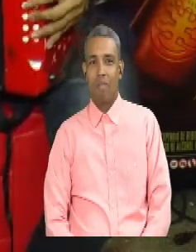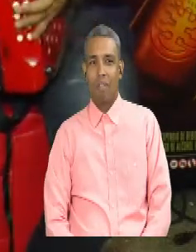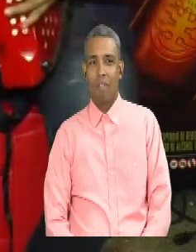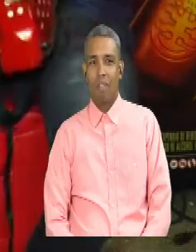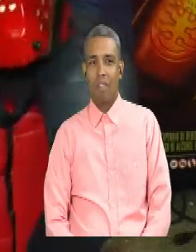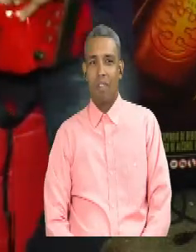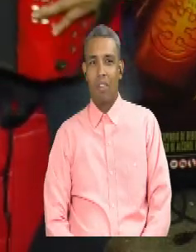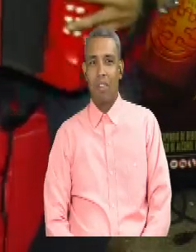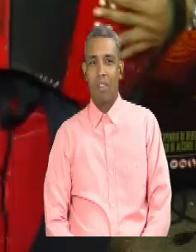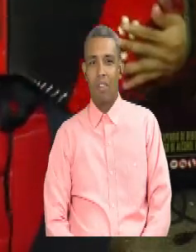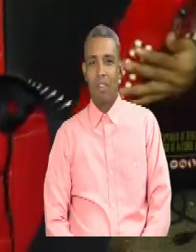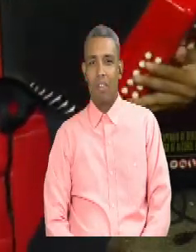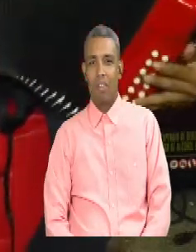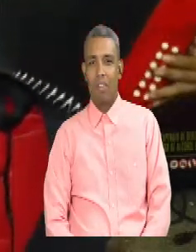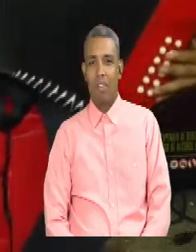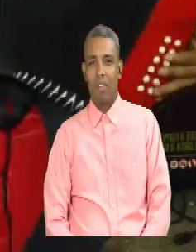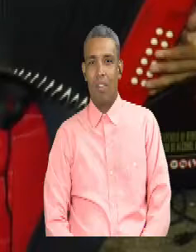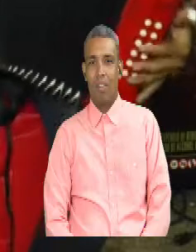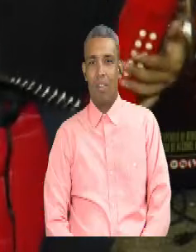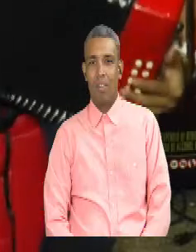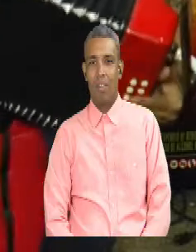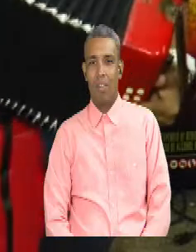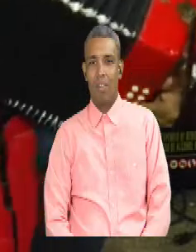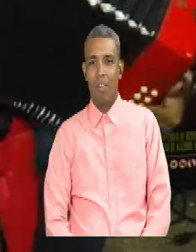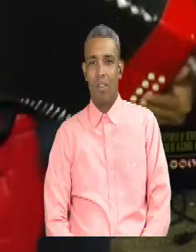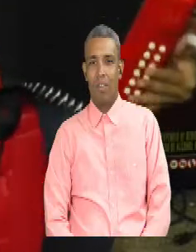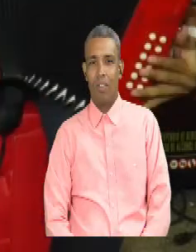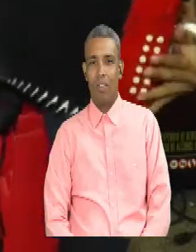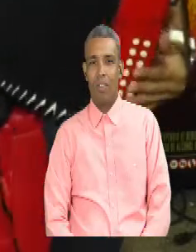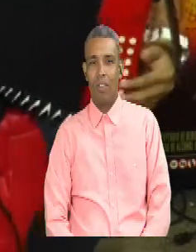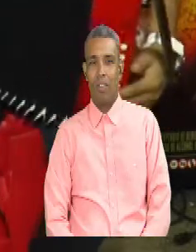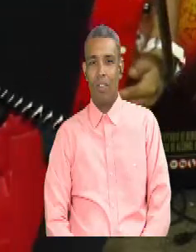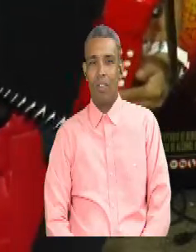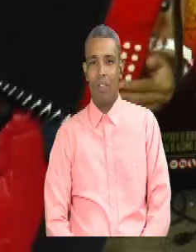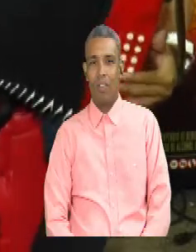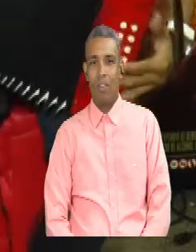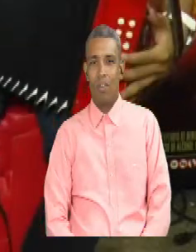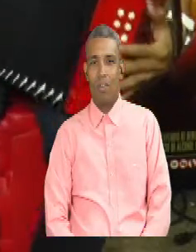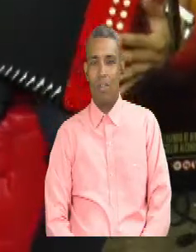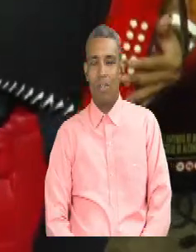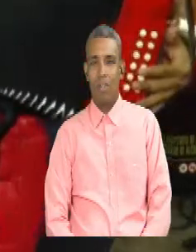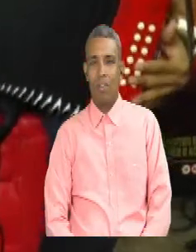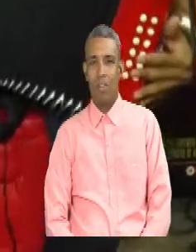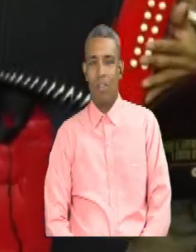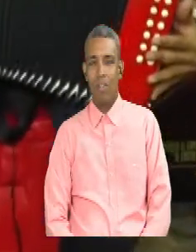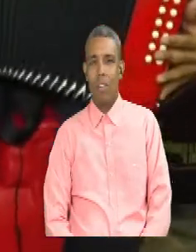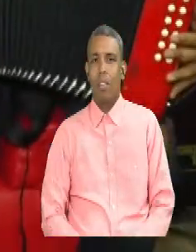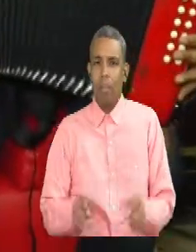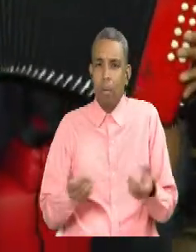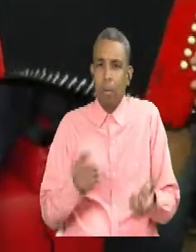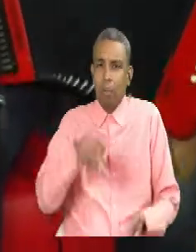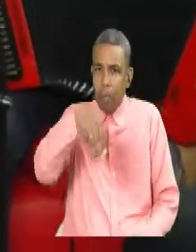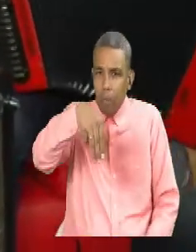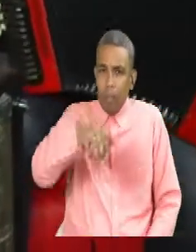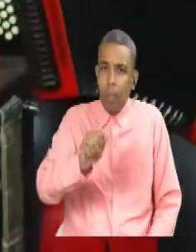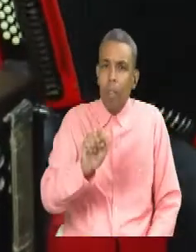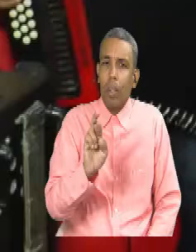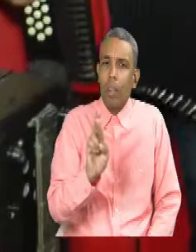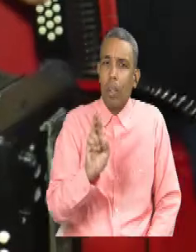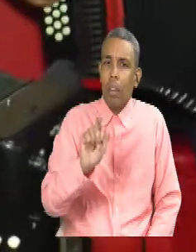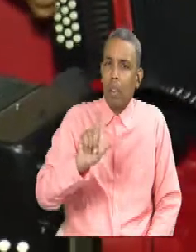Marlon, ¿qué ha pasado con Marlon Ramírez? ¿Qué ha sido de la carrera musical de Marlon Ramírez después de este